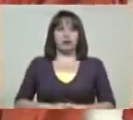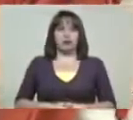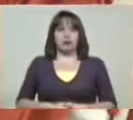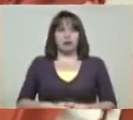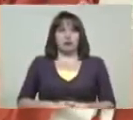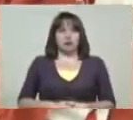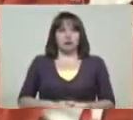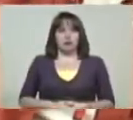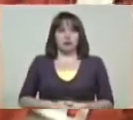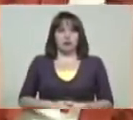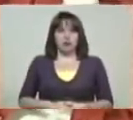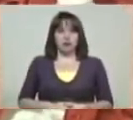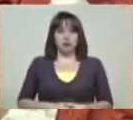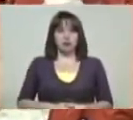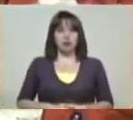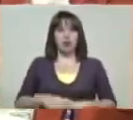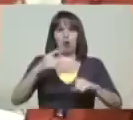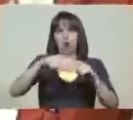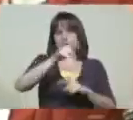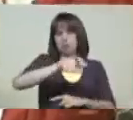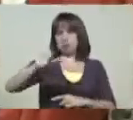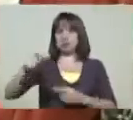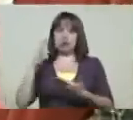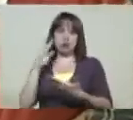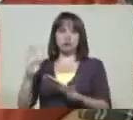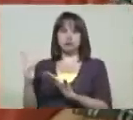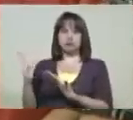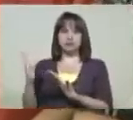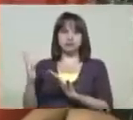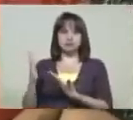Alexis, Rodolfo, Ángel Rodríguez y yo.